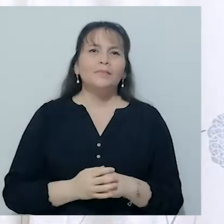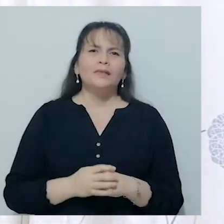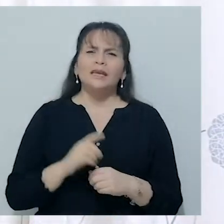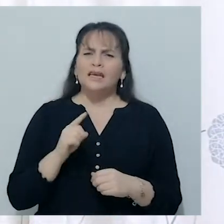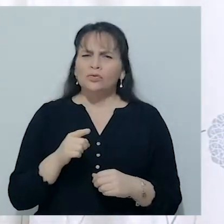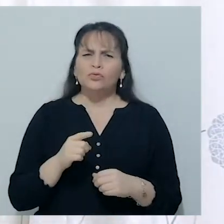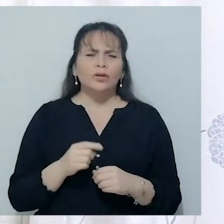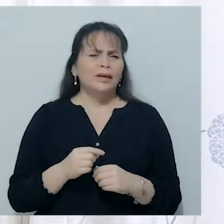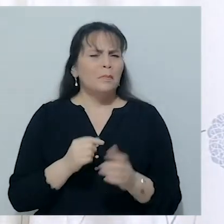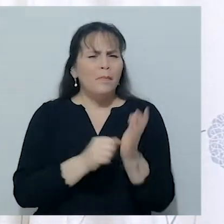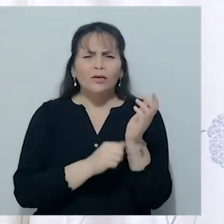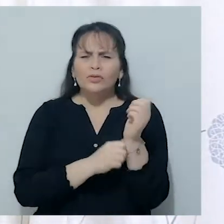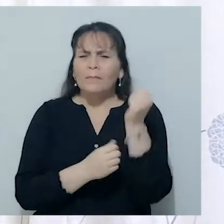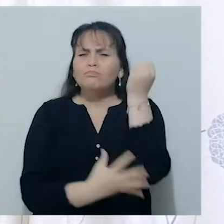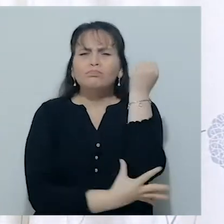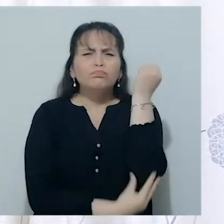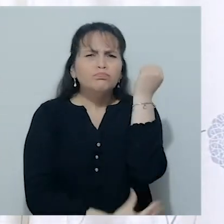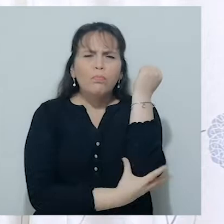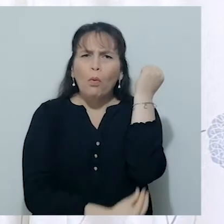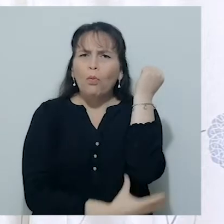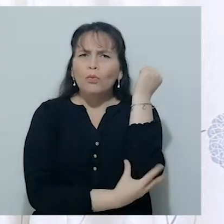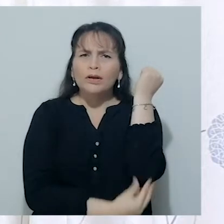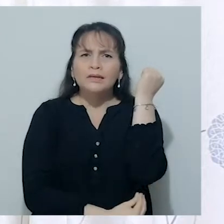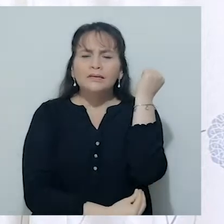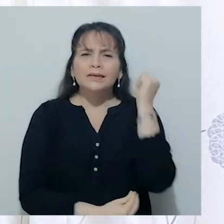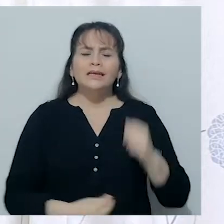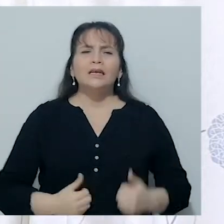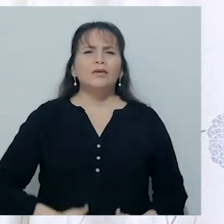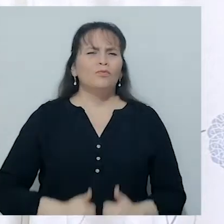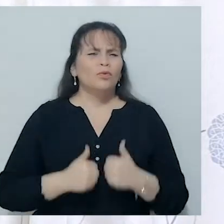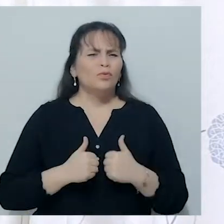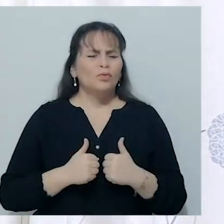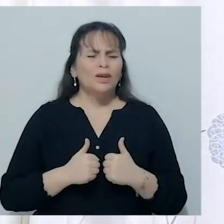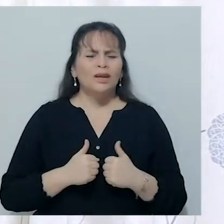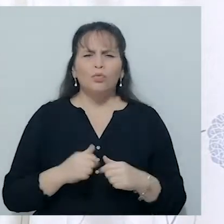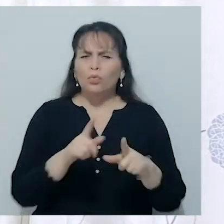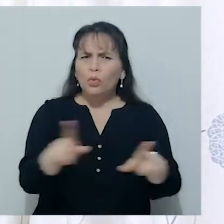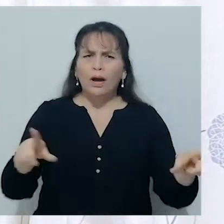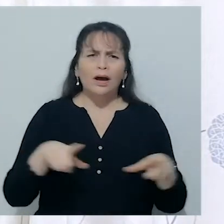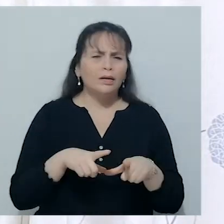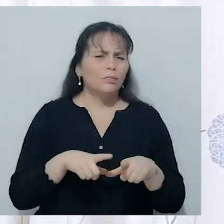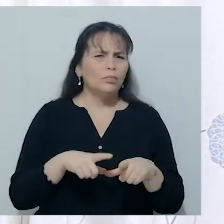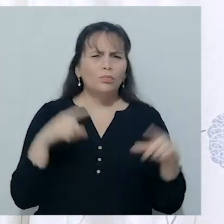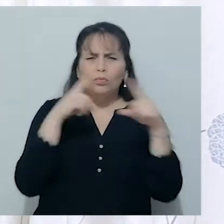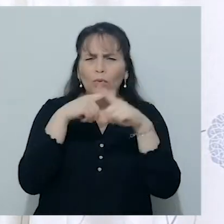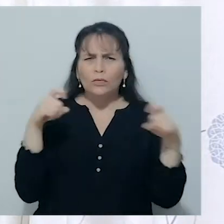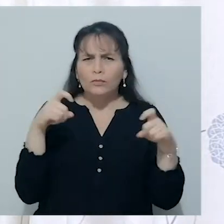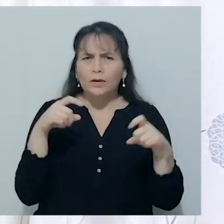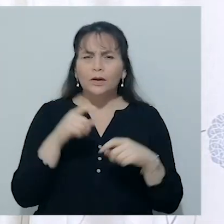familia, estos hermanos eran tan pobres que vivían en una cueva a las afueras de Budapest, en